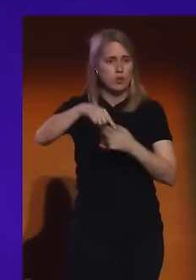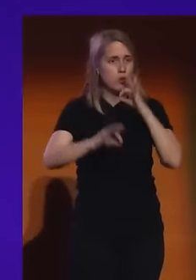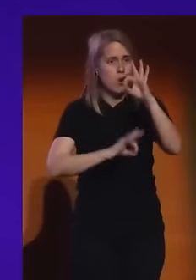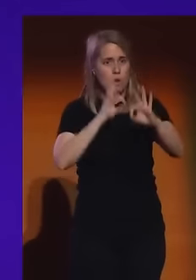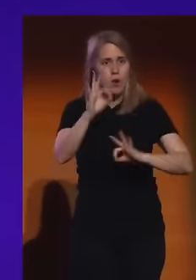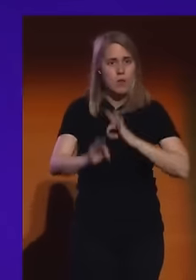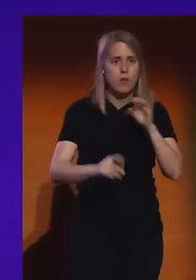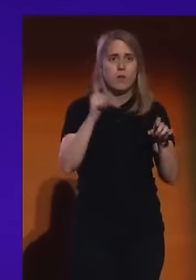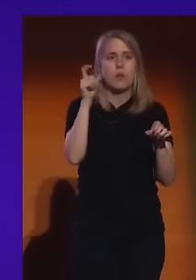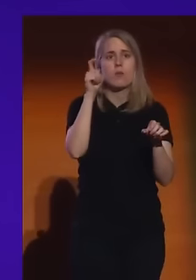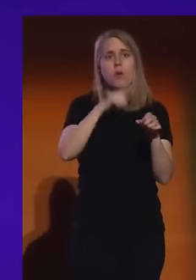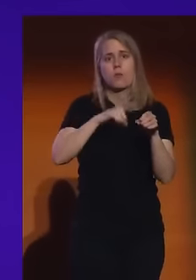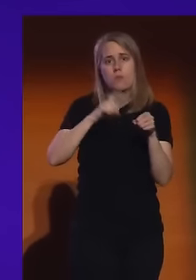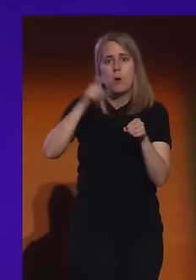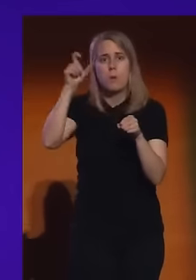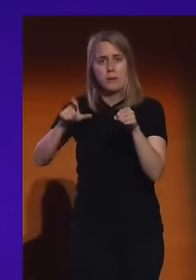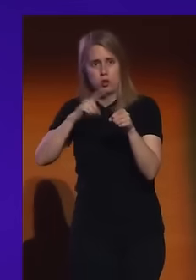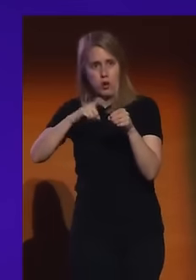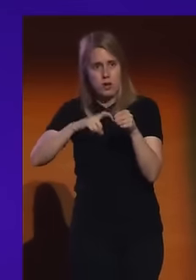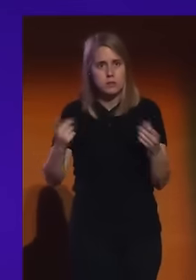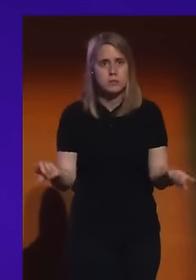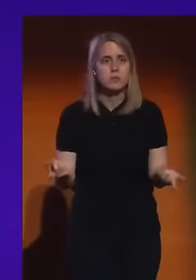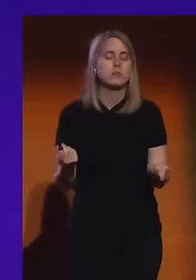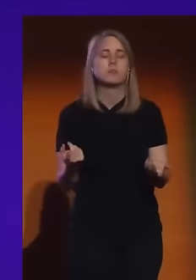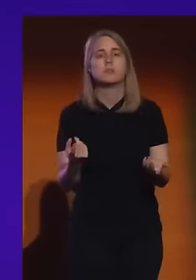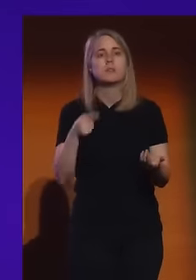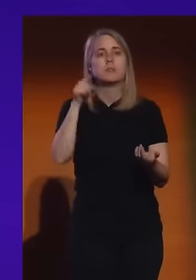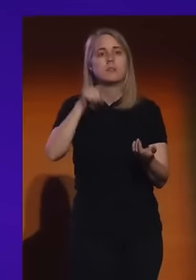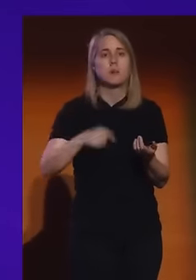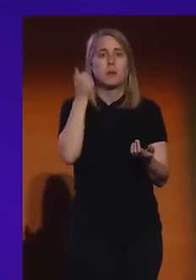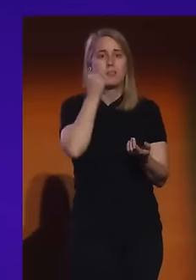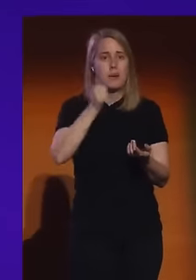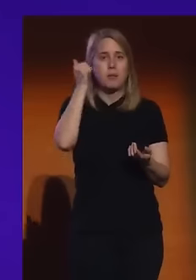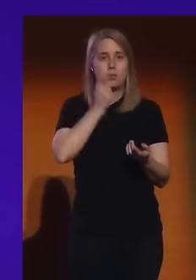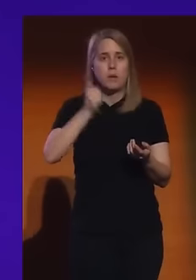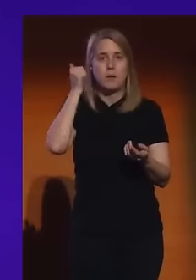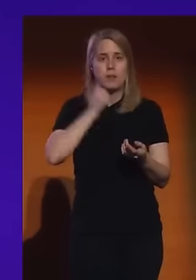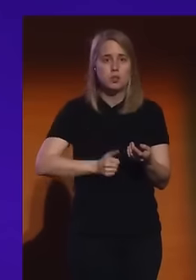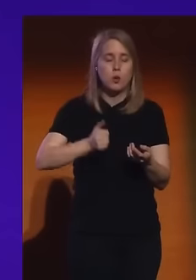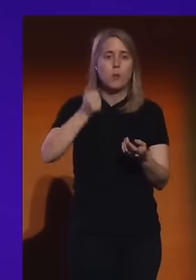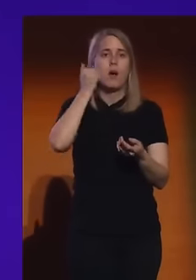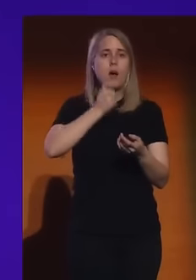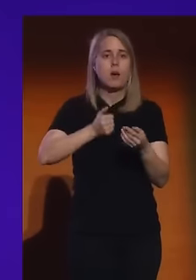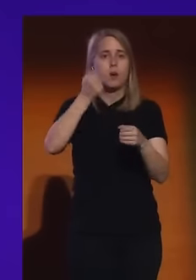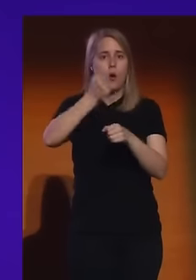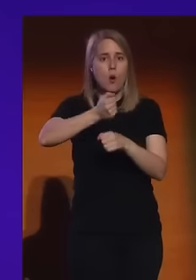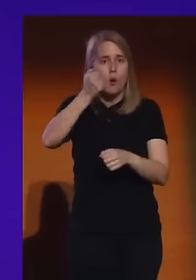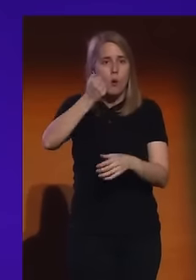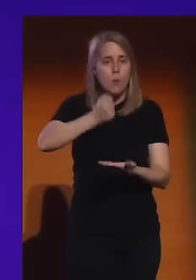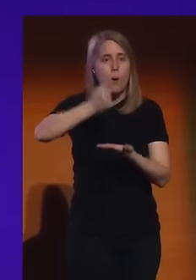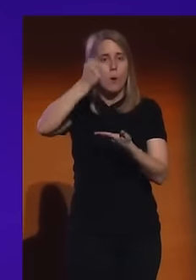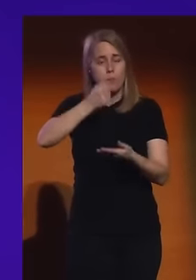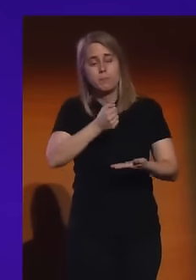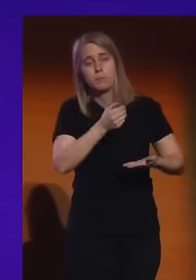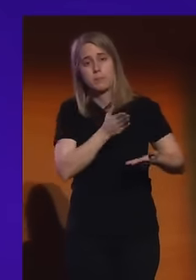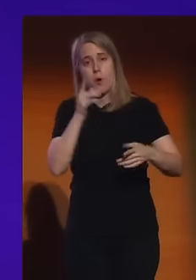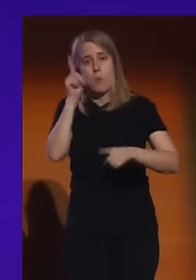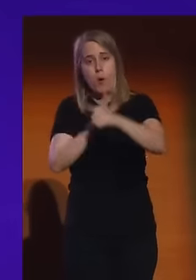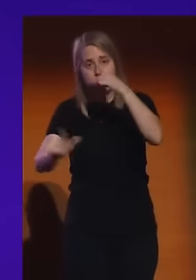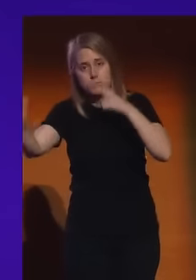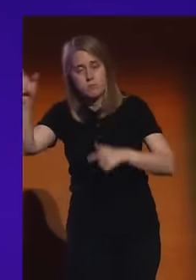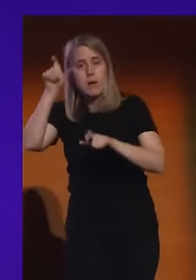duten kide eta militante eta larun batero poxo Bat egin eta kartzela joen